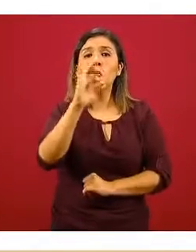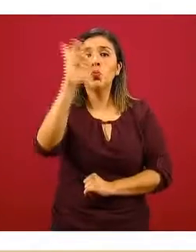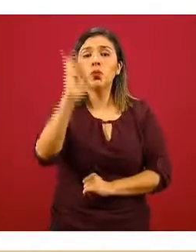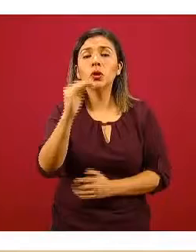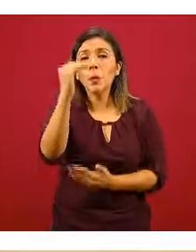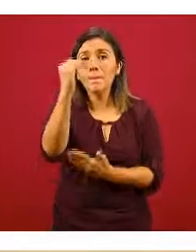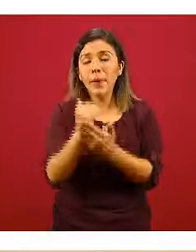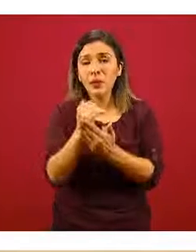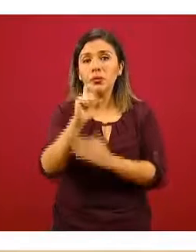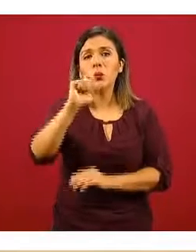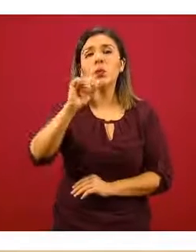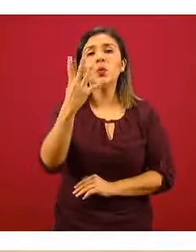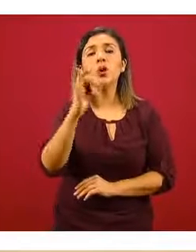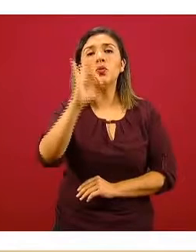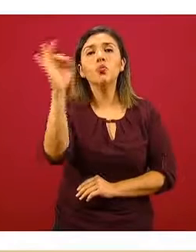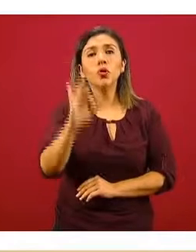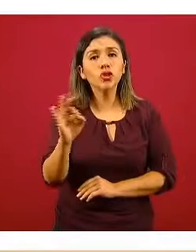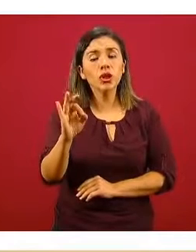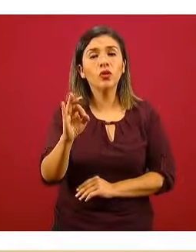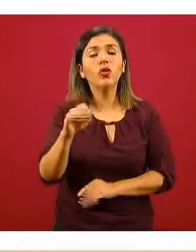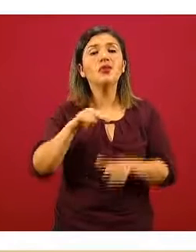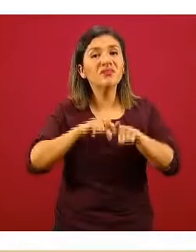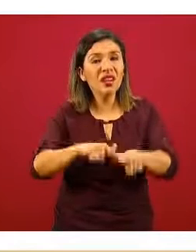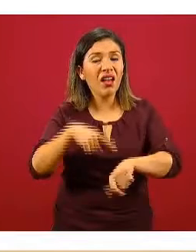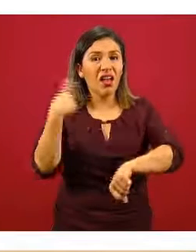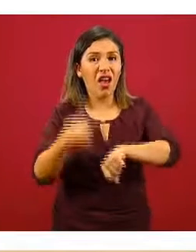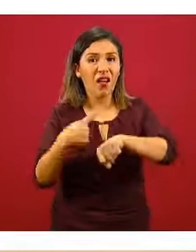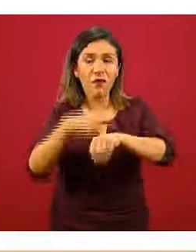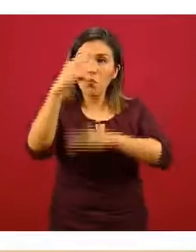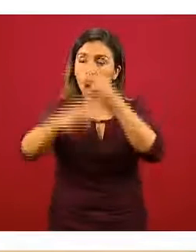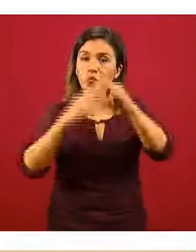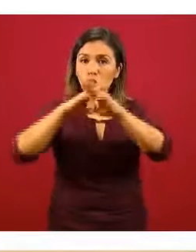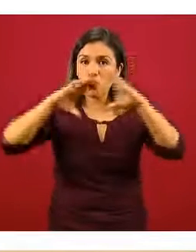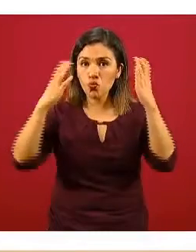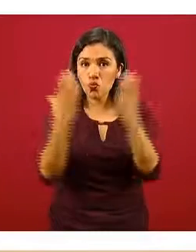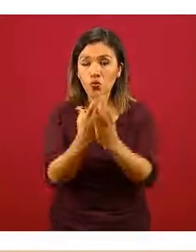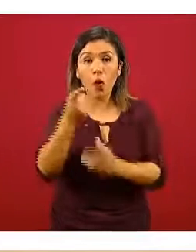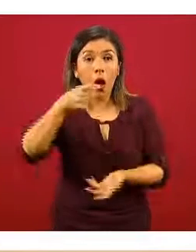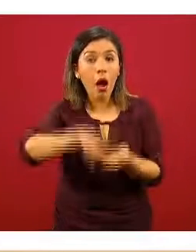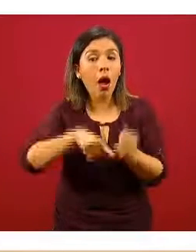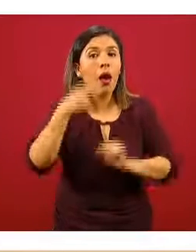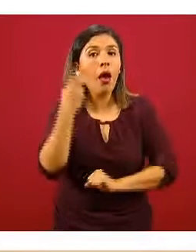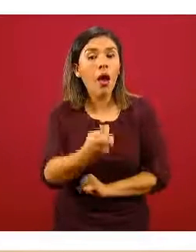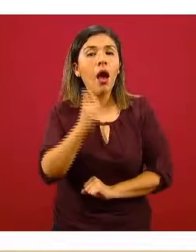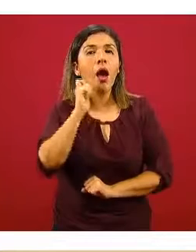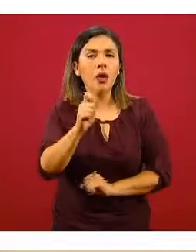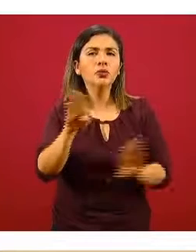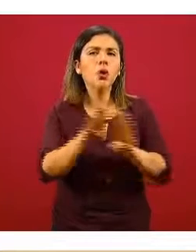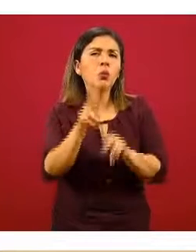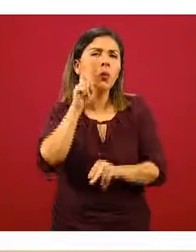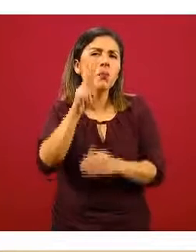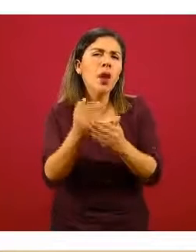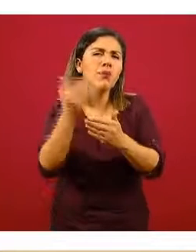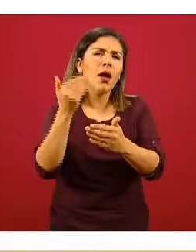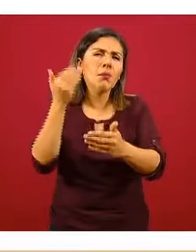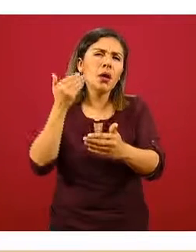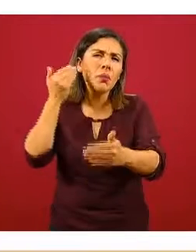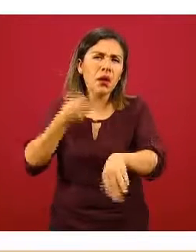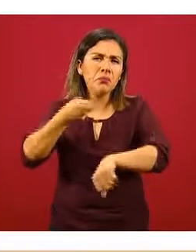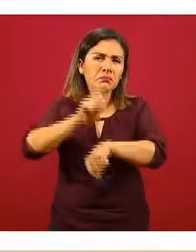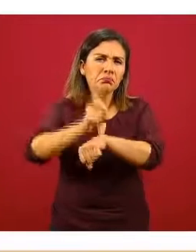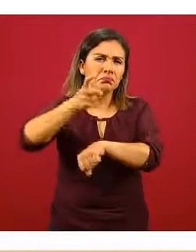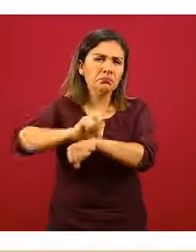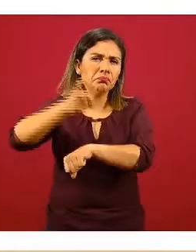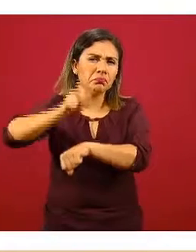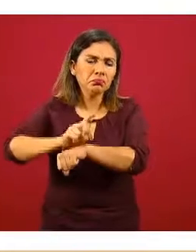menos, 24% la pandemia activa en el mundo, de la cual, como ya lo venimos viendo desde hace ya